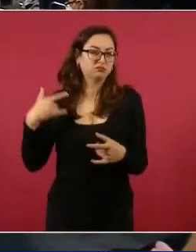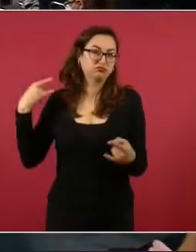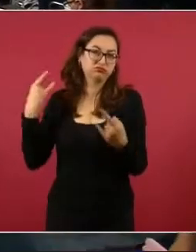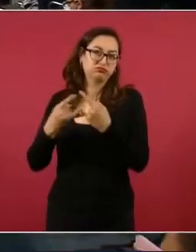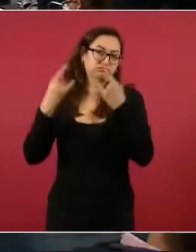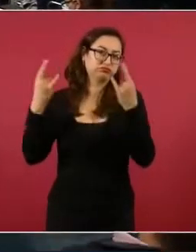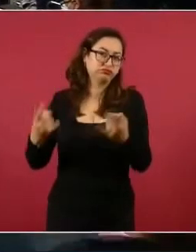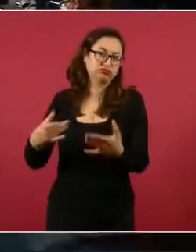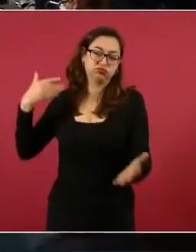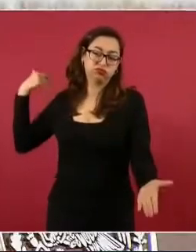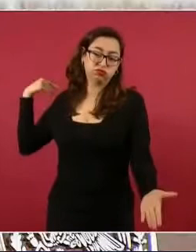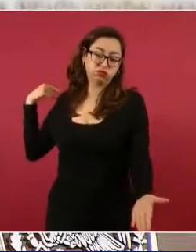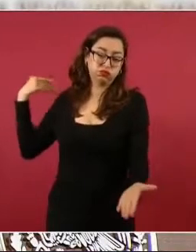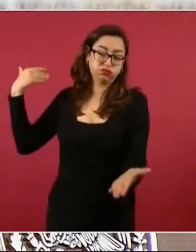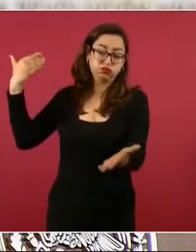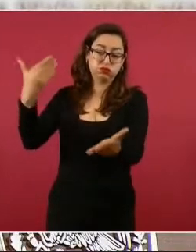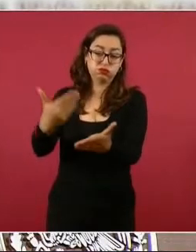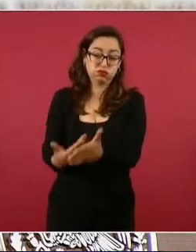olvidarse